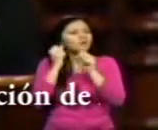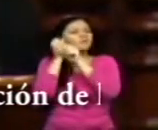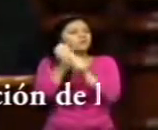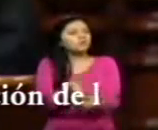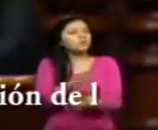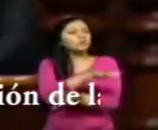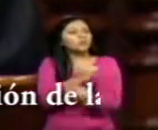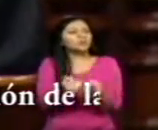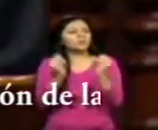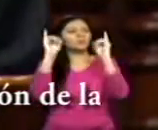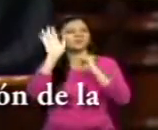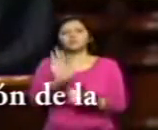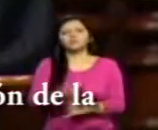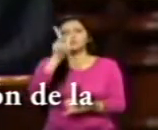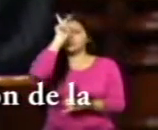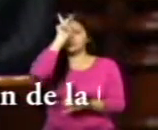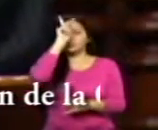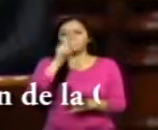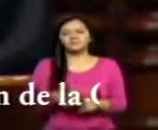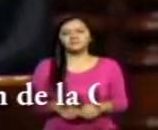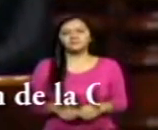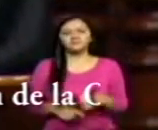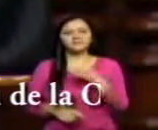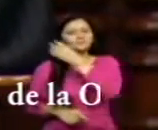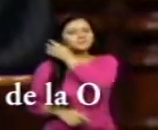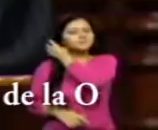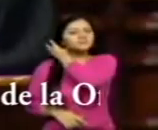de la independencia del Perú.